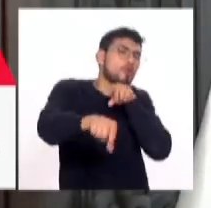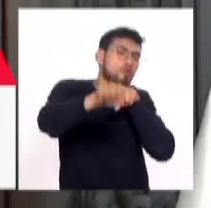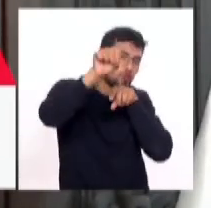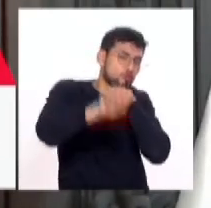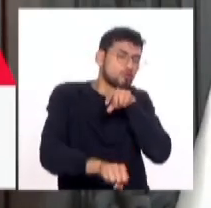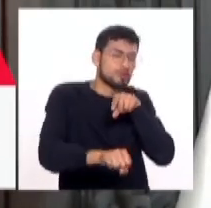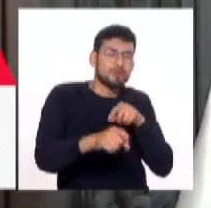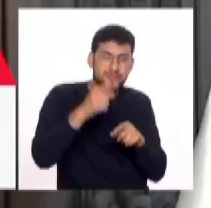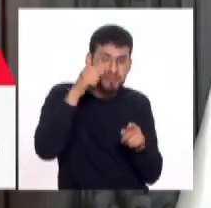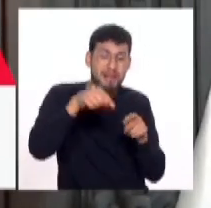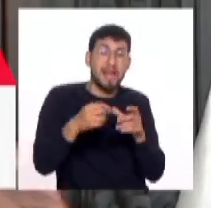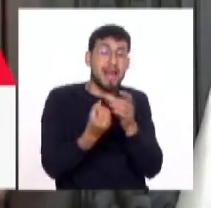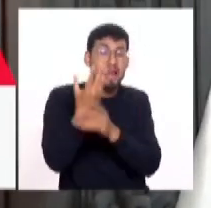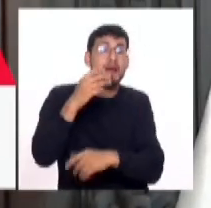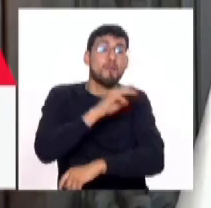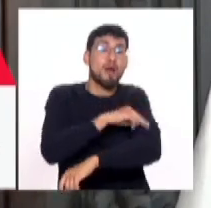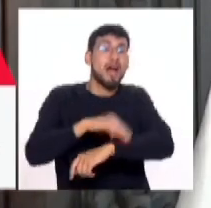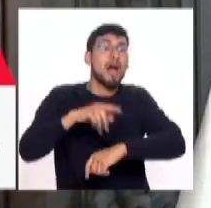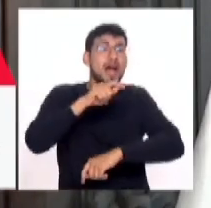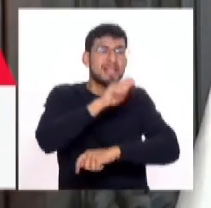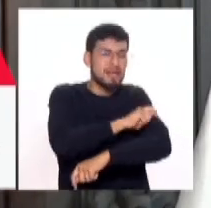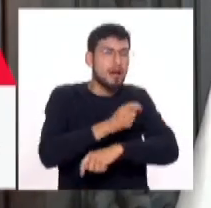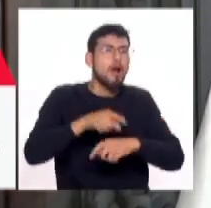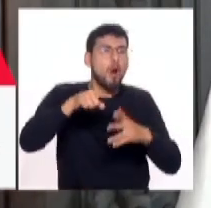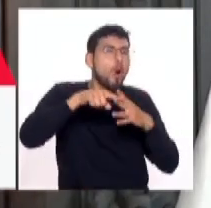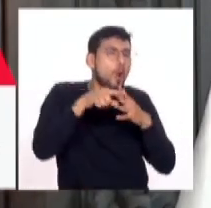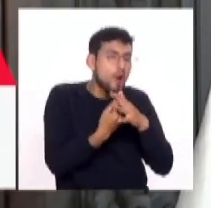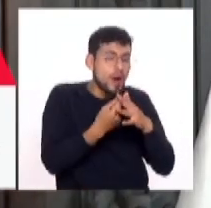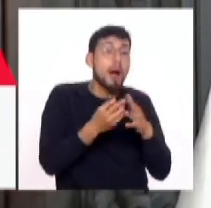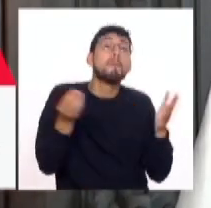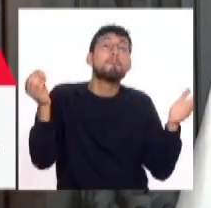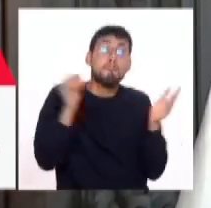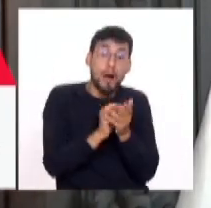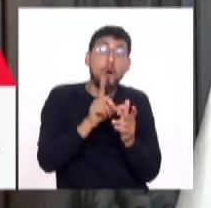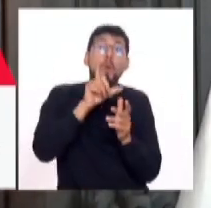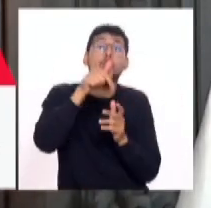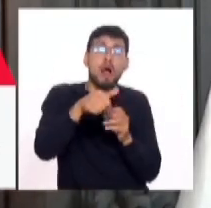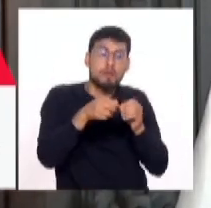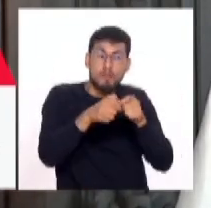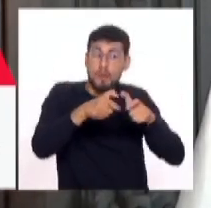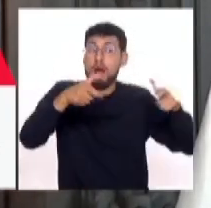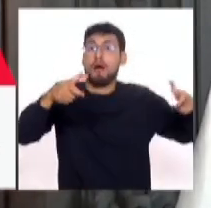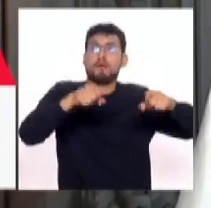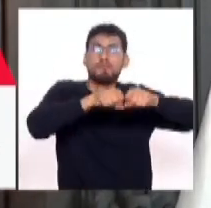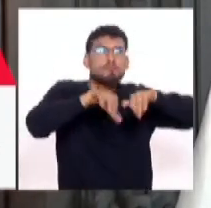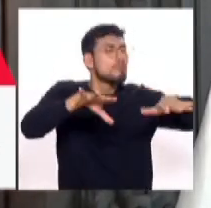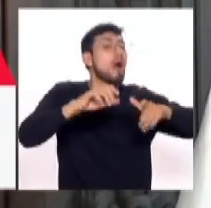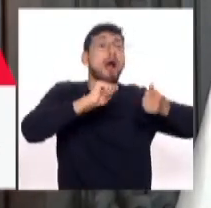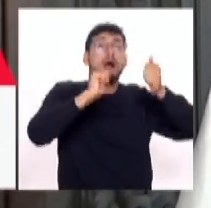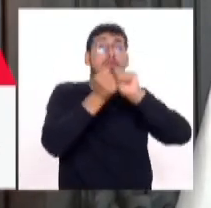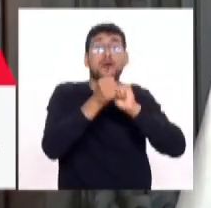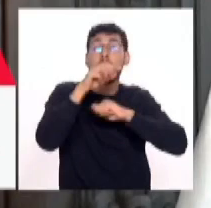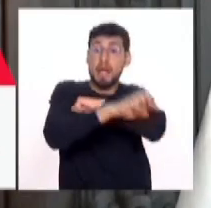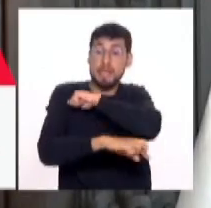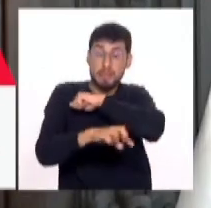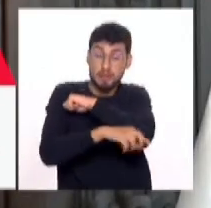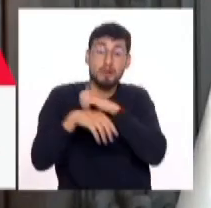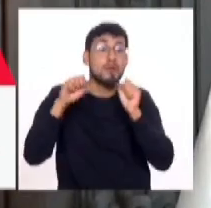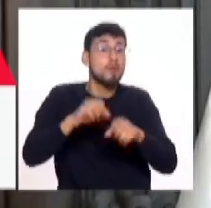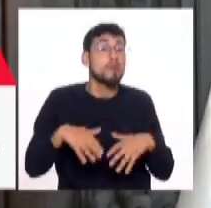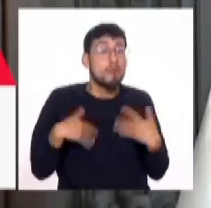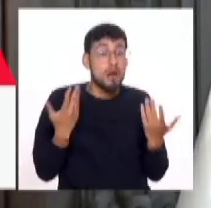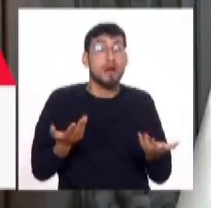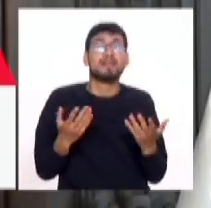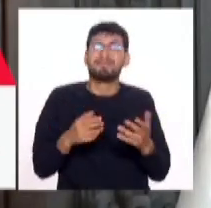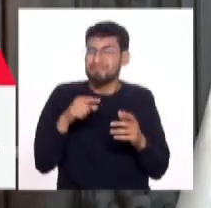sur. Arequipa, Moquegua y Tacna son el inicio de una estrategia más amplia que le va a cambiar el rostro al país y que va a ser clave en